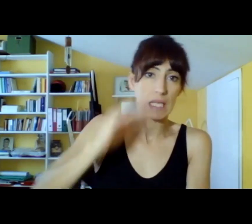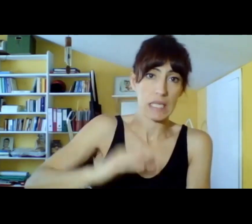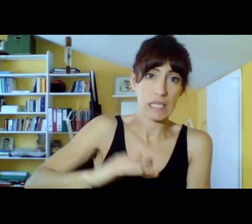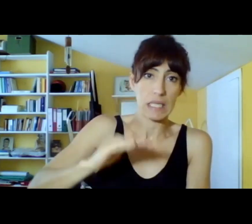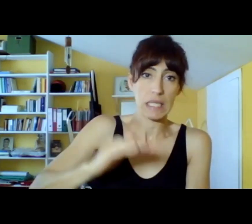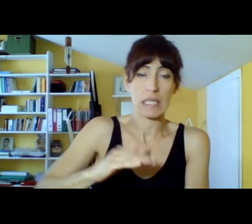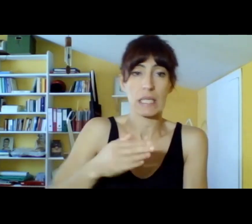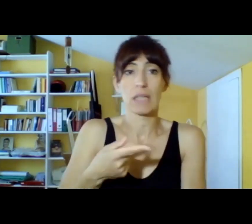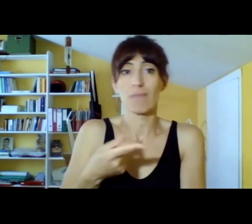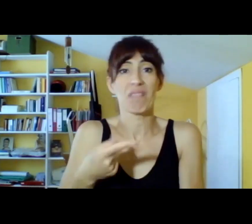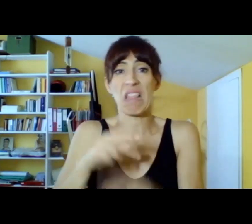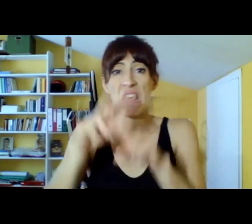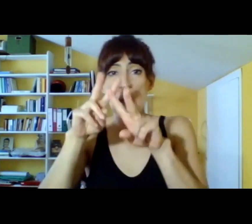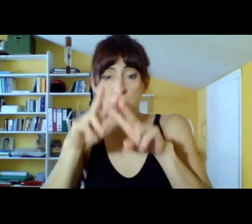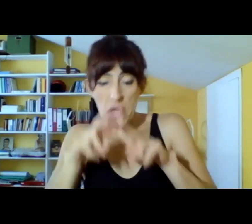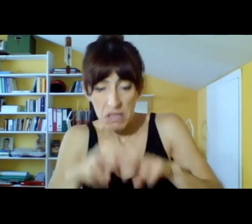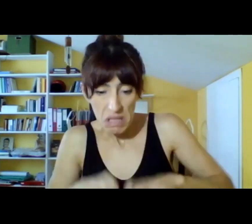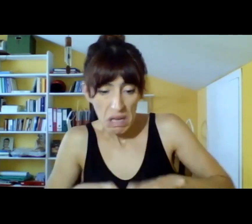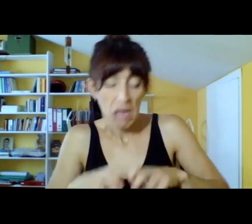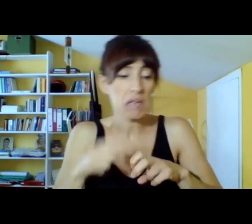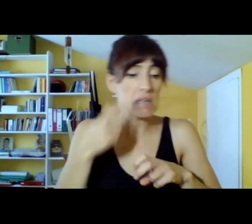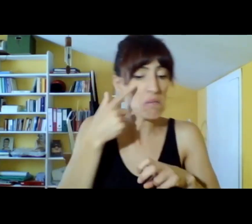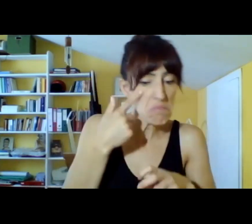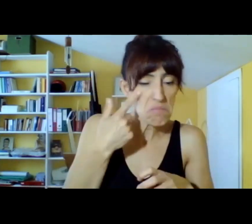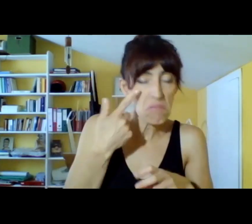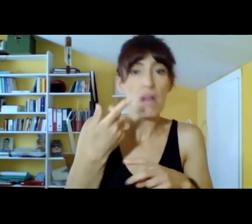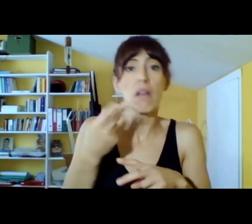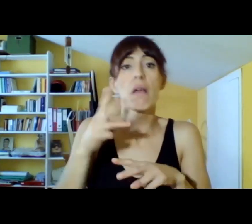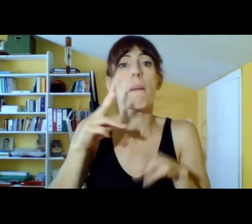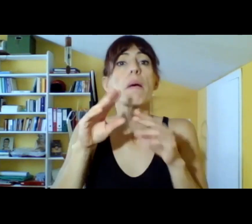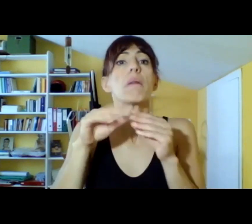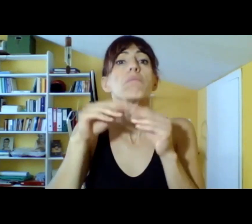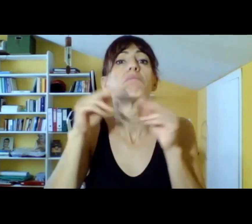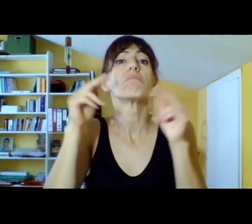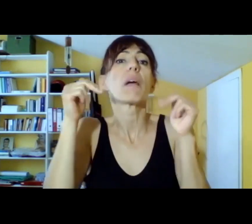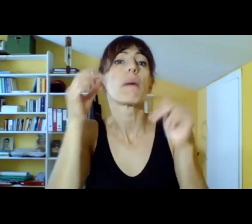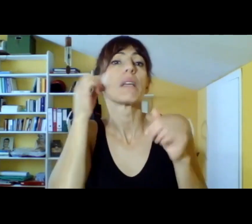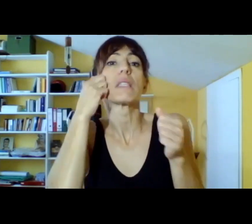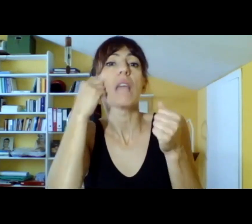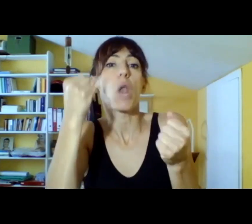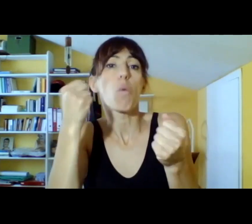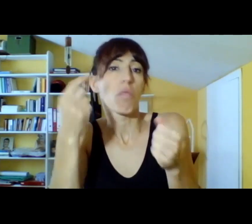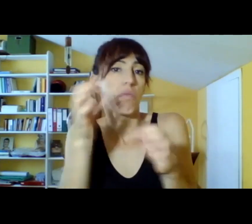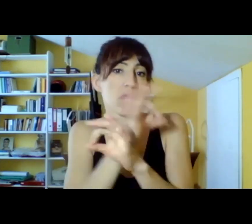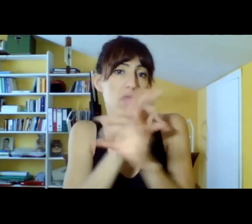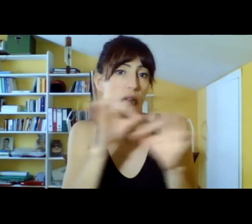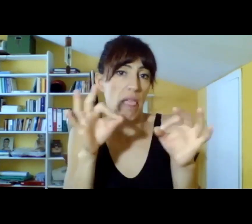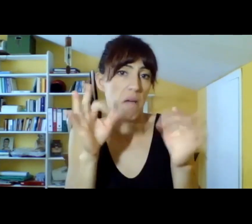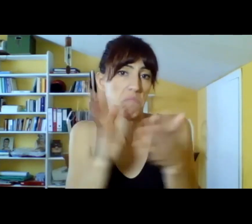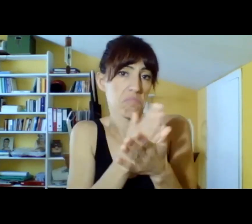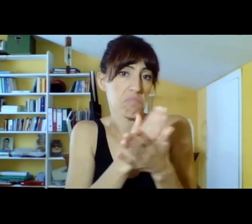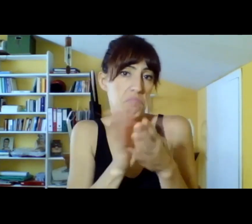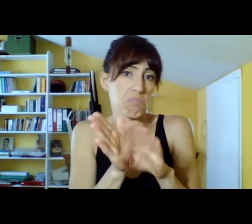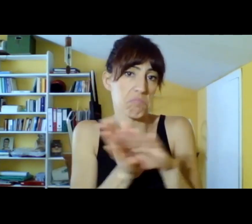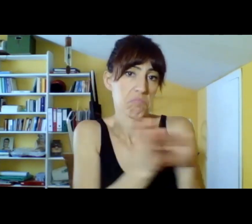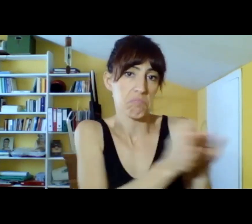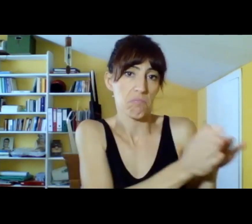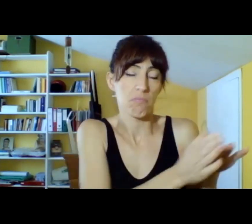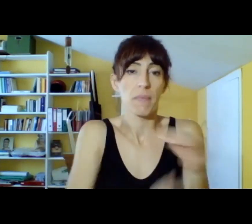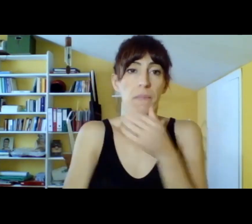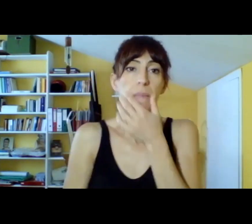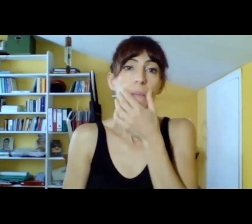suelen investigarse ni contemplarse en las investigaciones en materia de salud. Bien, en